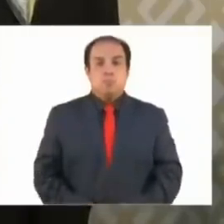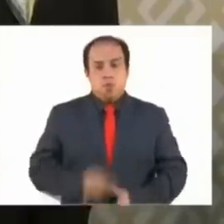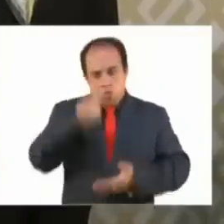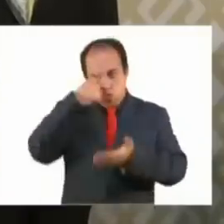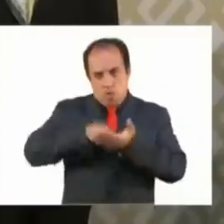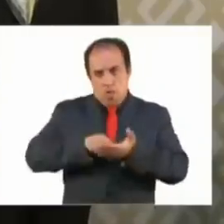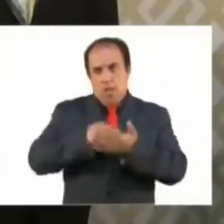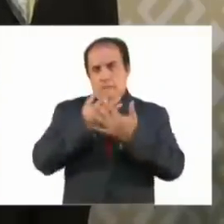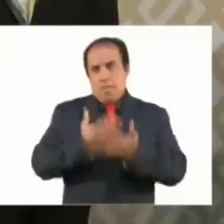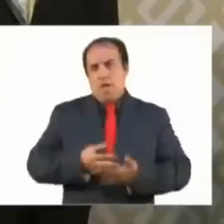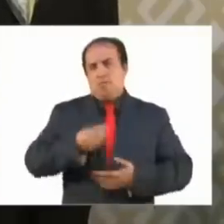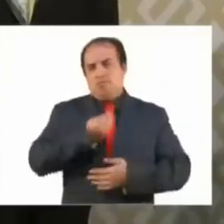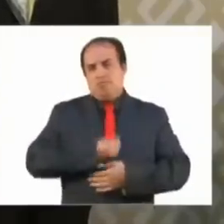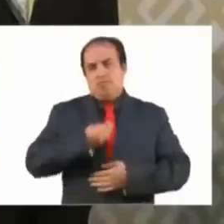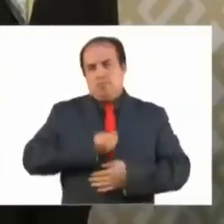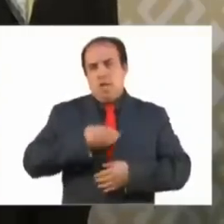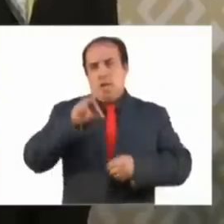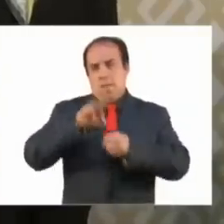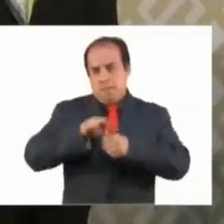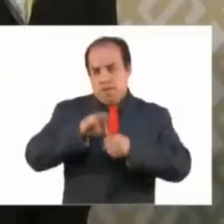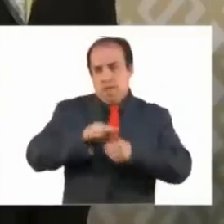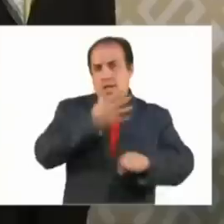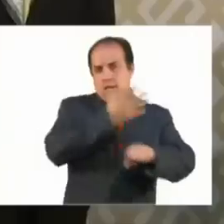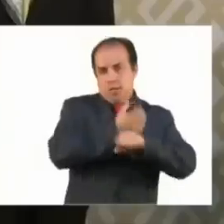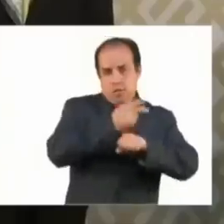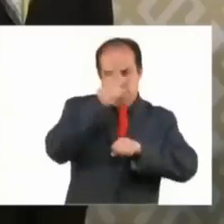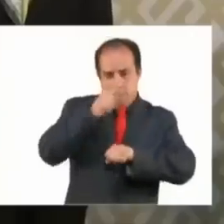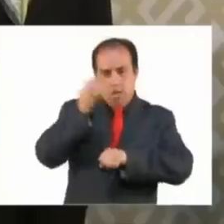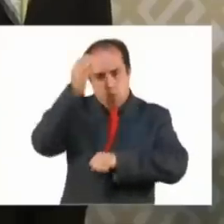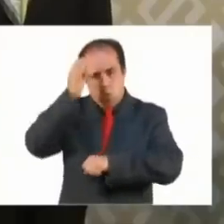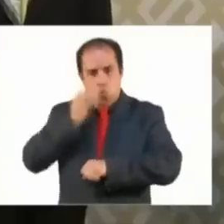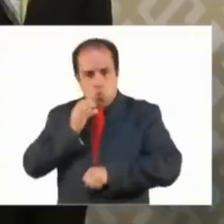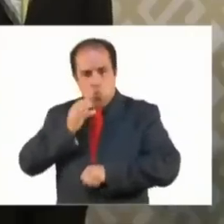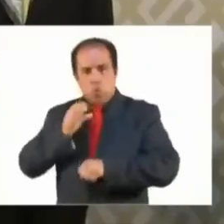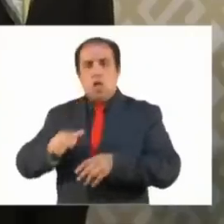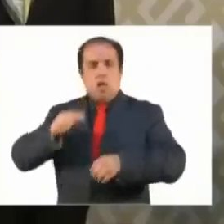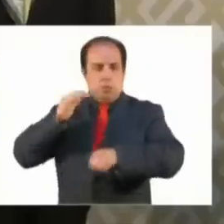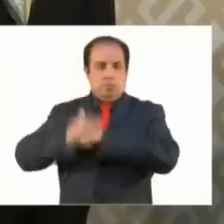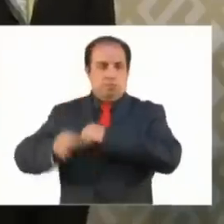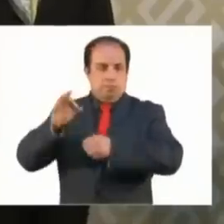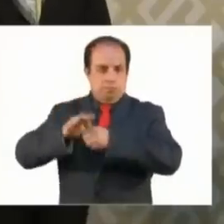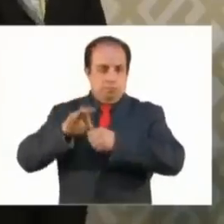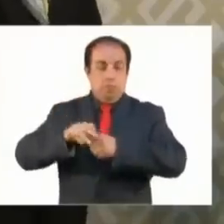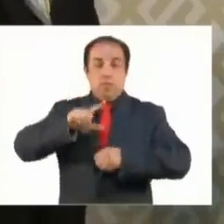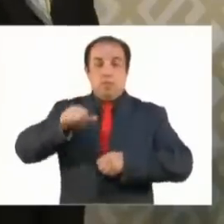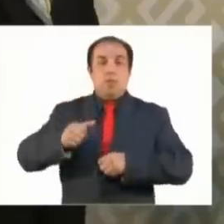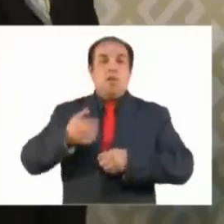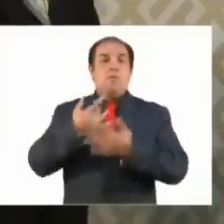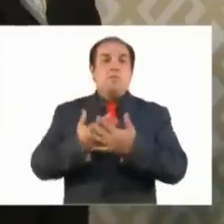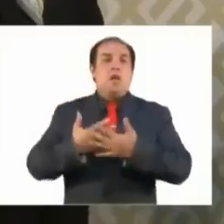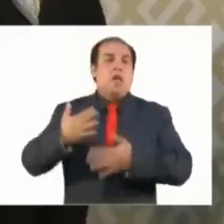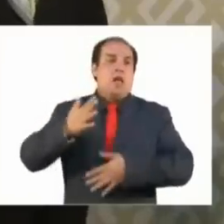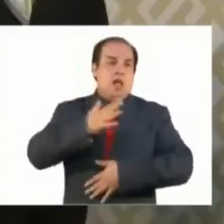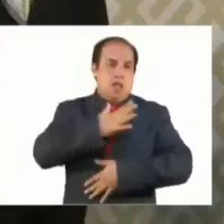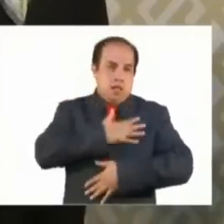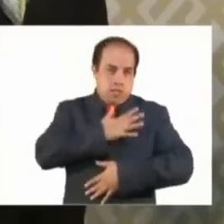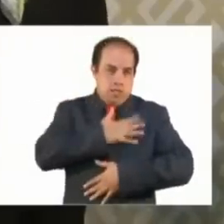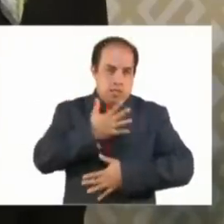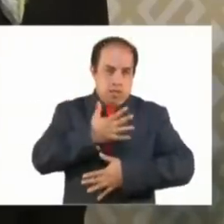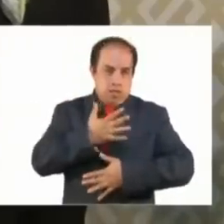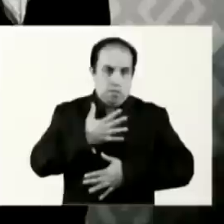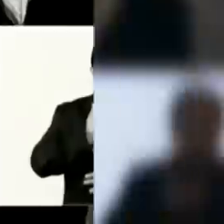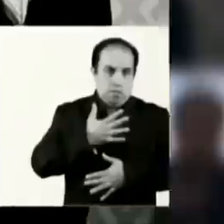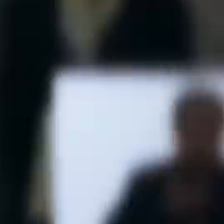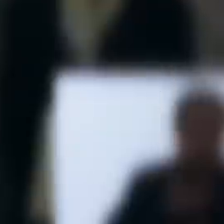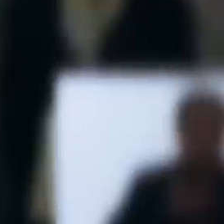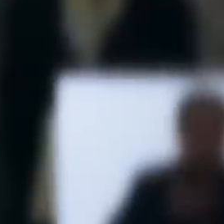a que pase la elección del Estado de México y de Coahuila y después esperar a que nos llame el Comité Ejecutivo de nuestro